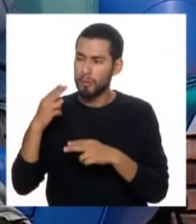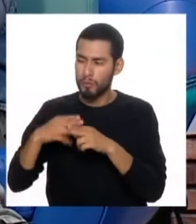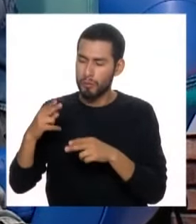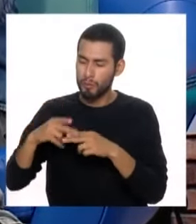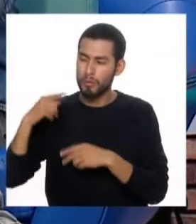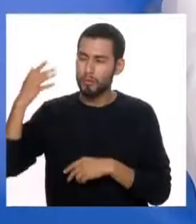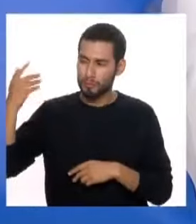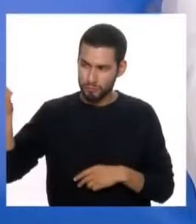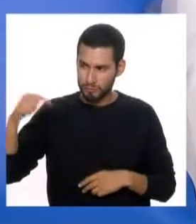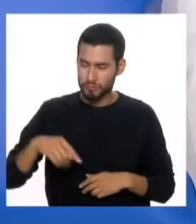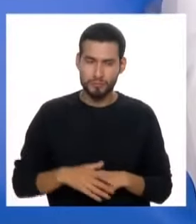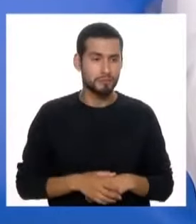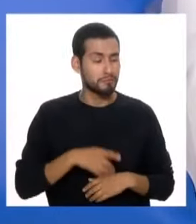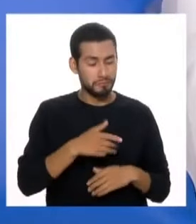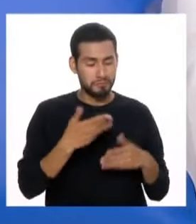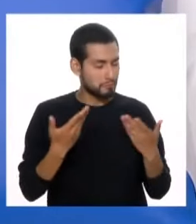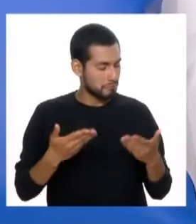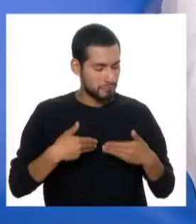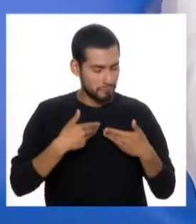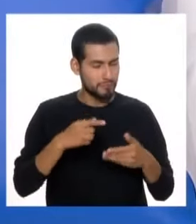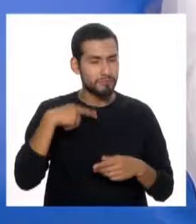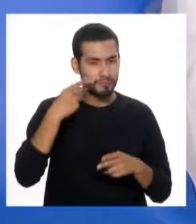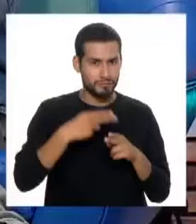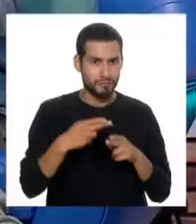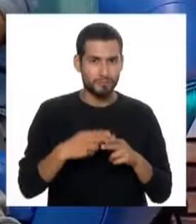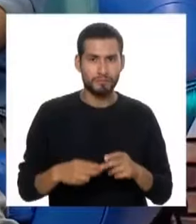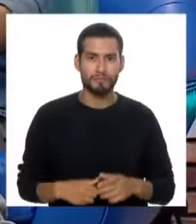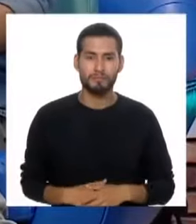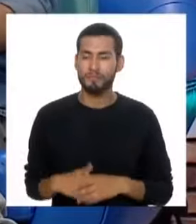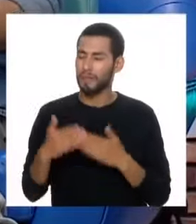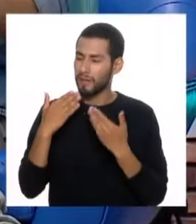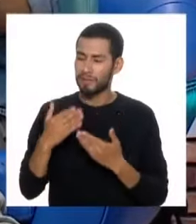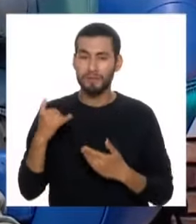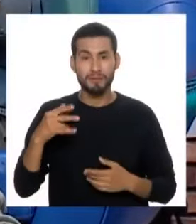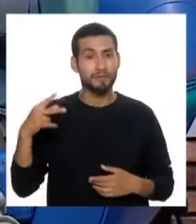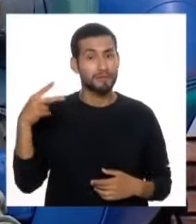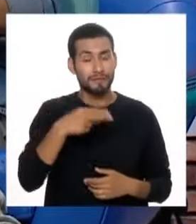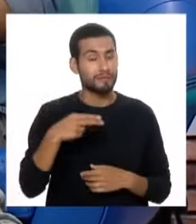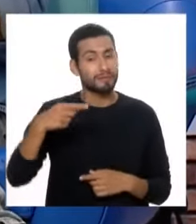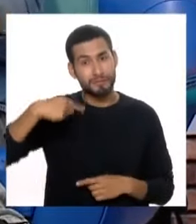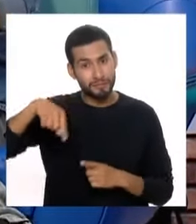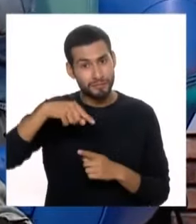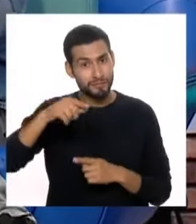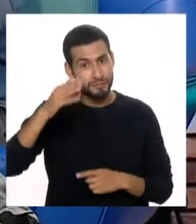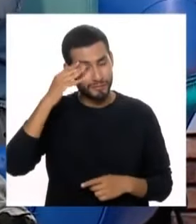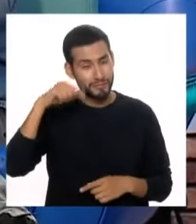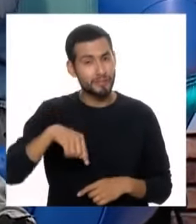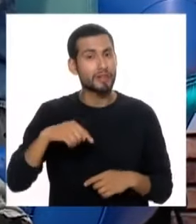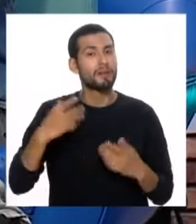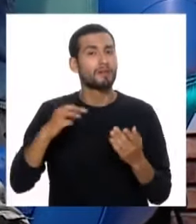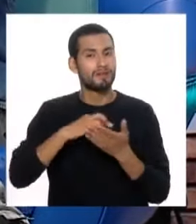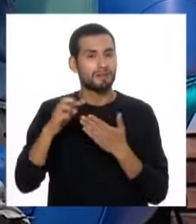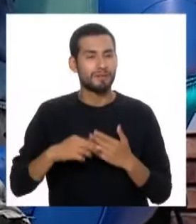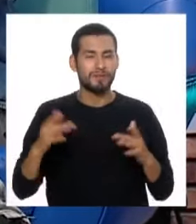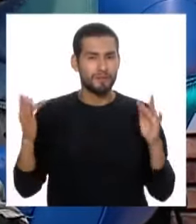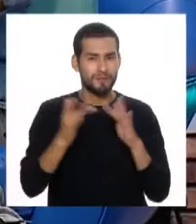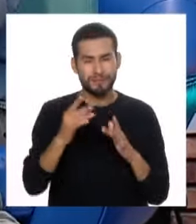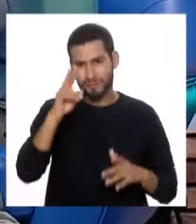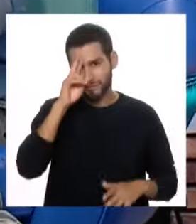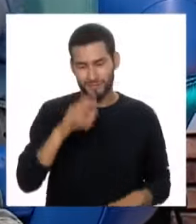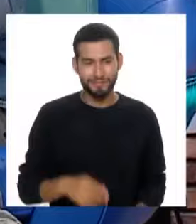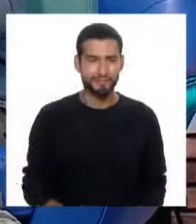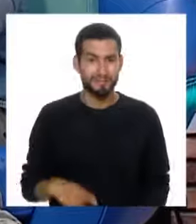pronto por aquí. Cuando ustedes gusten y hasta pronto. Gracias. Nos vamos a la pausa. Ya regresamos. Tú sabes que estás aquí en el programa Conecta